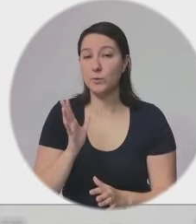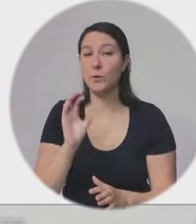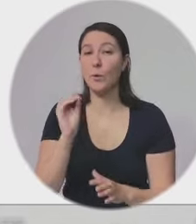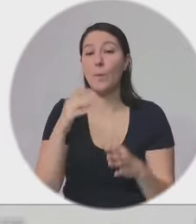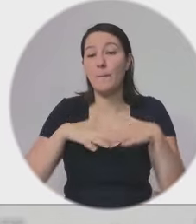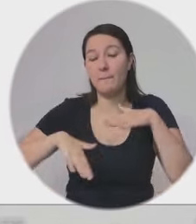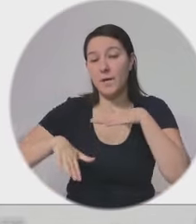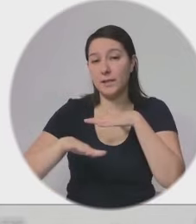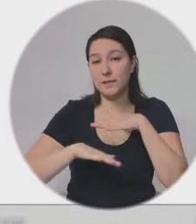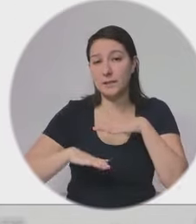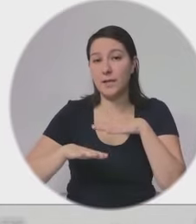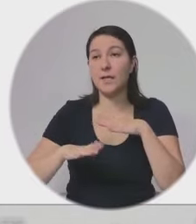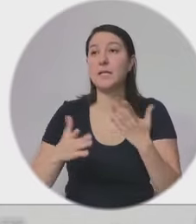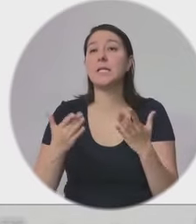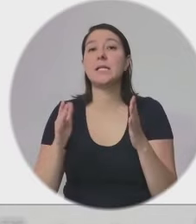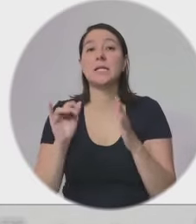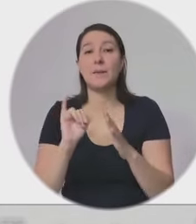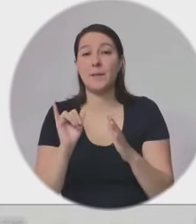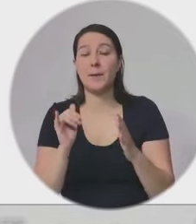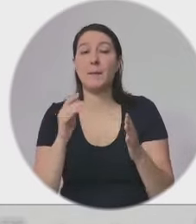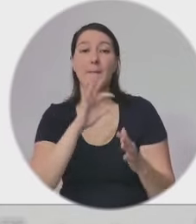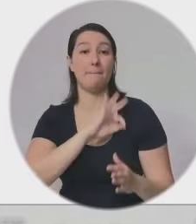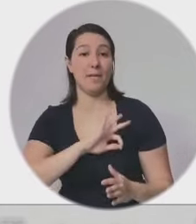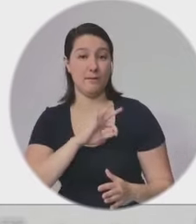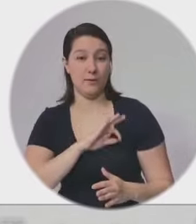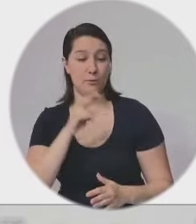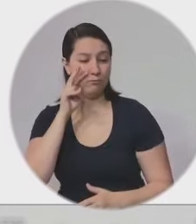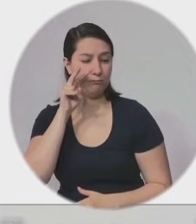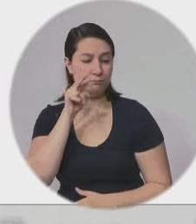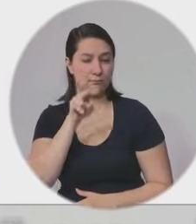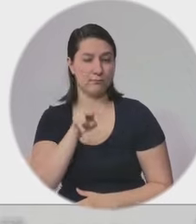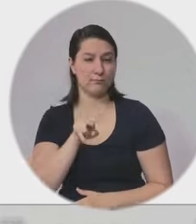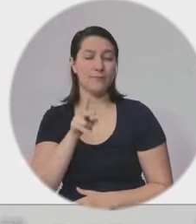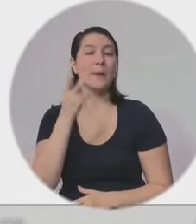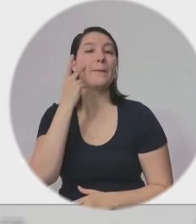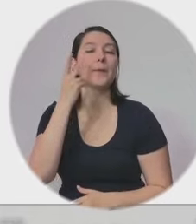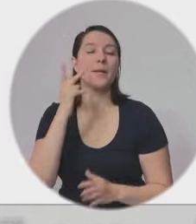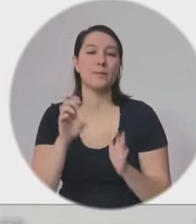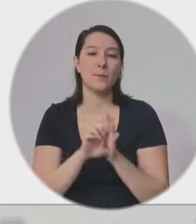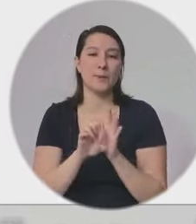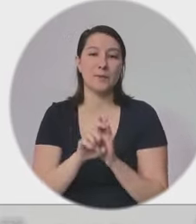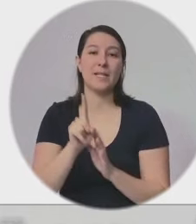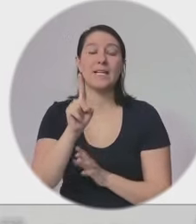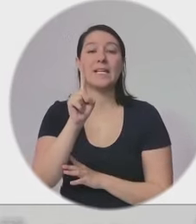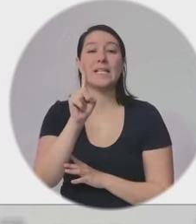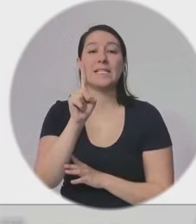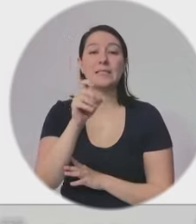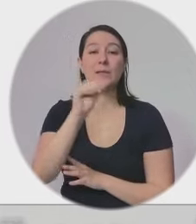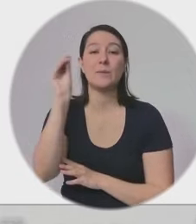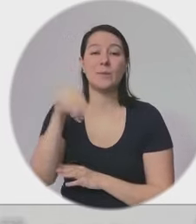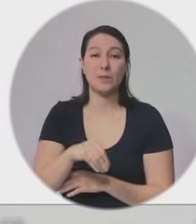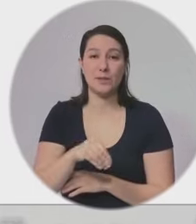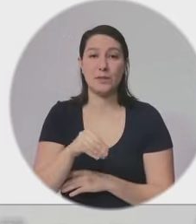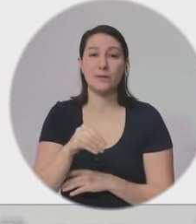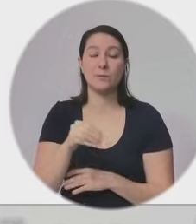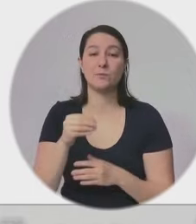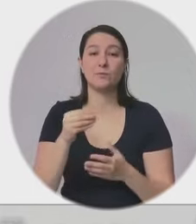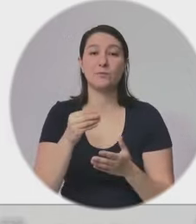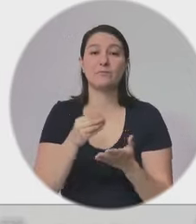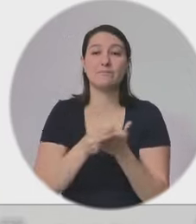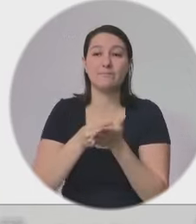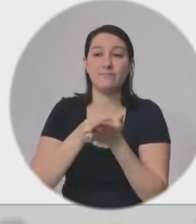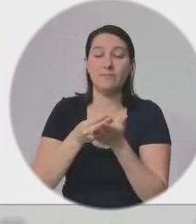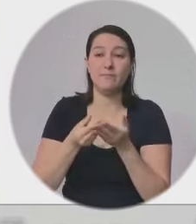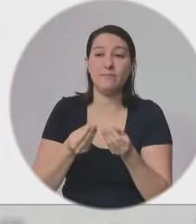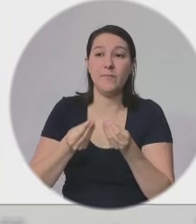que ustedes pueden encontrar y no solo eso vean por ejemplo en este caso que dice 100% reembolsable antes del 2 de febrero si ustedes quieren